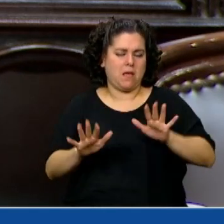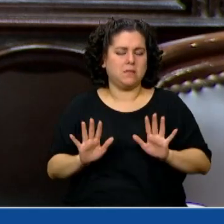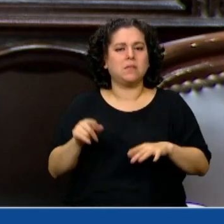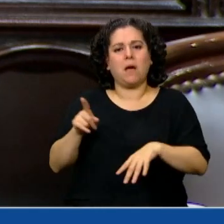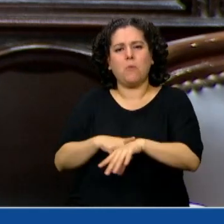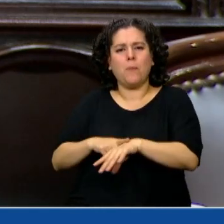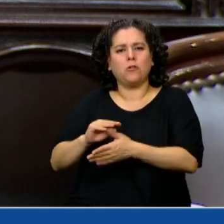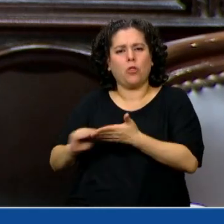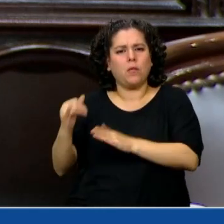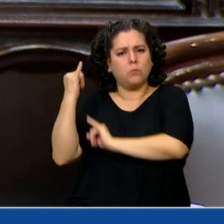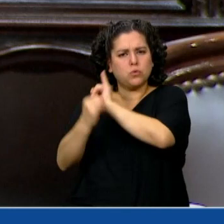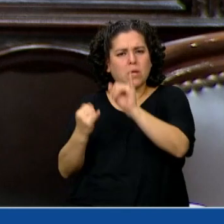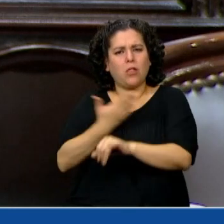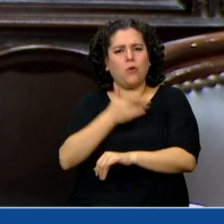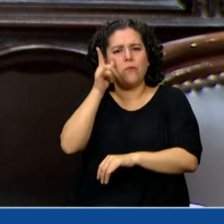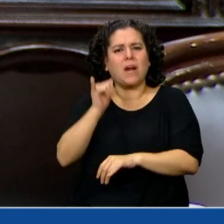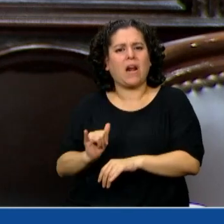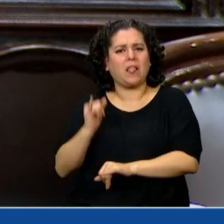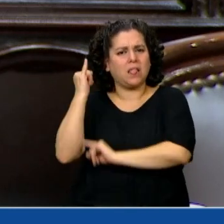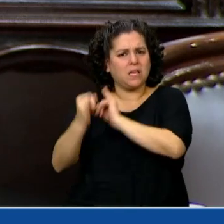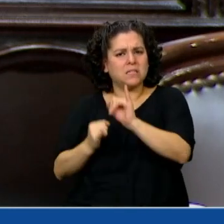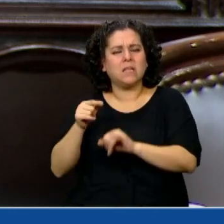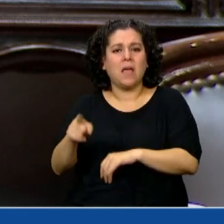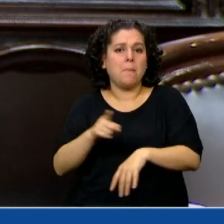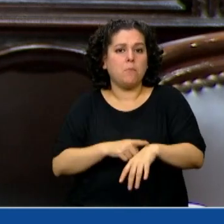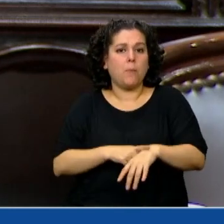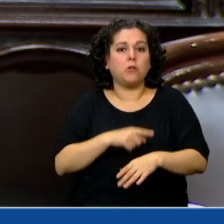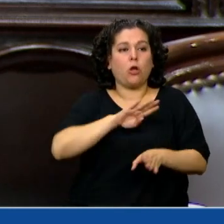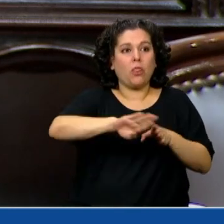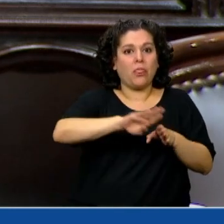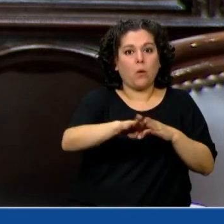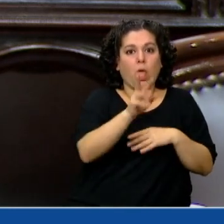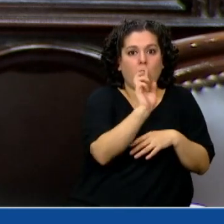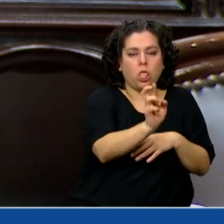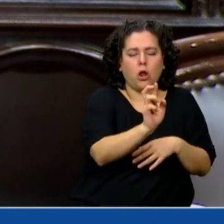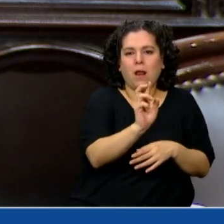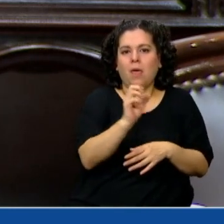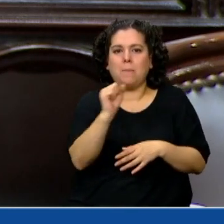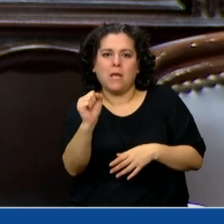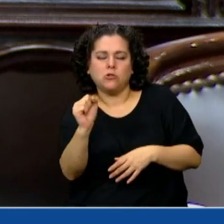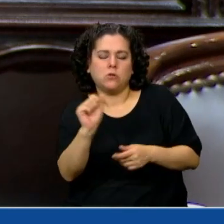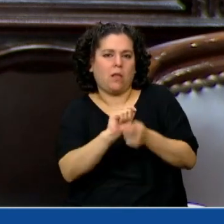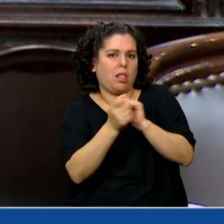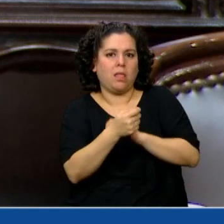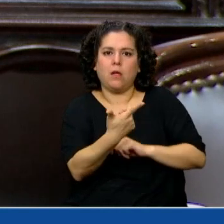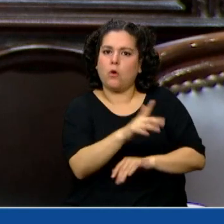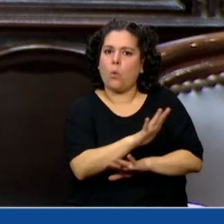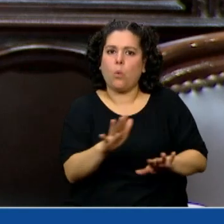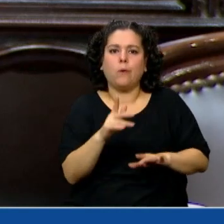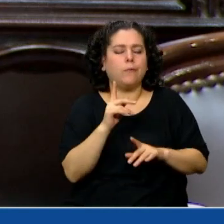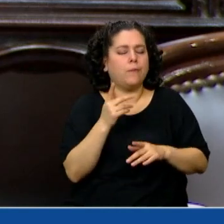colega diputado Fernández, no se especificaron las deudas, quedaron exclusivamente